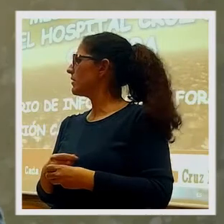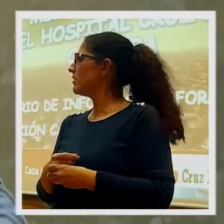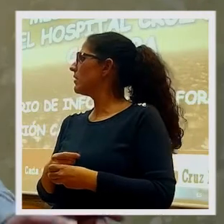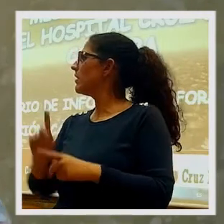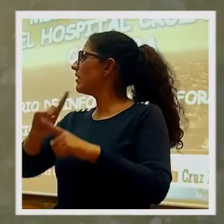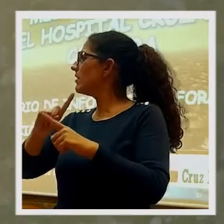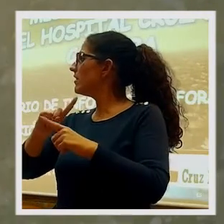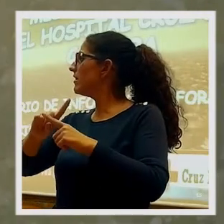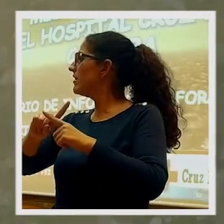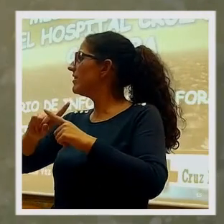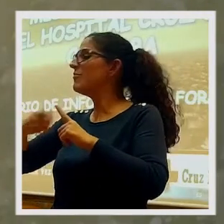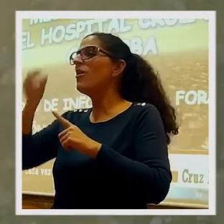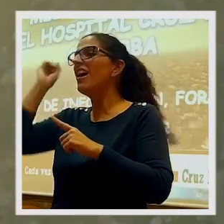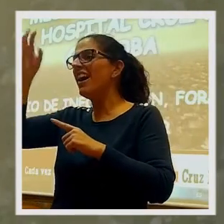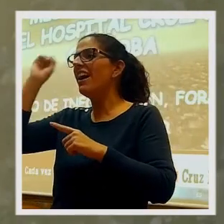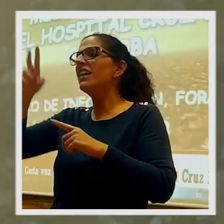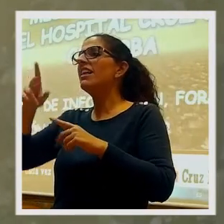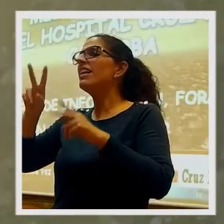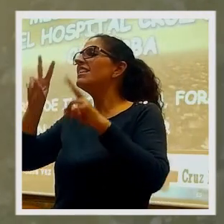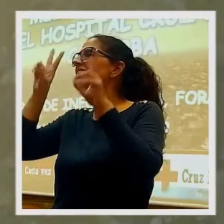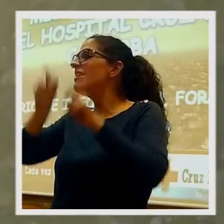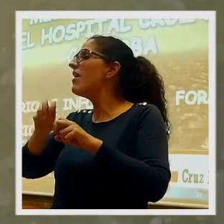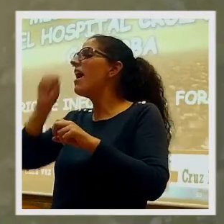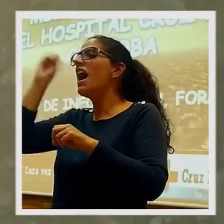después de la charla del doctor Molina del otro día sobre el síndrome.